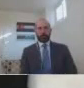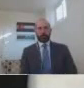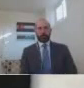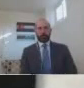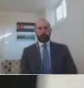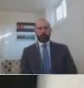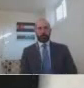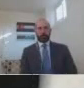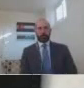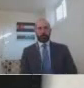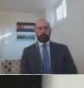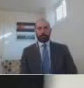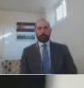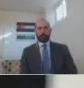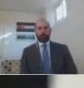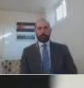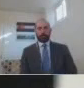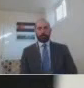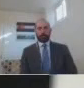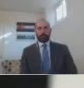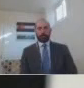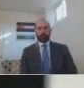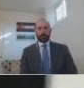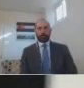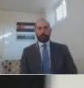¿Los empleados de qué negocio?